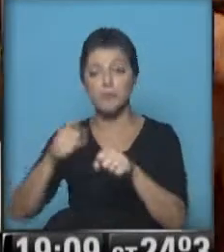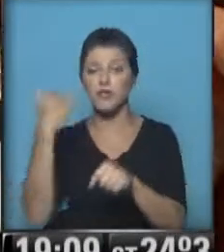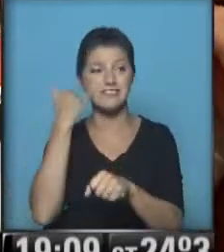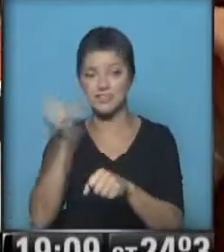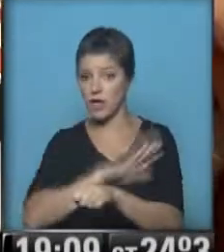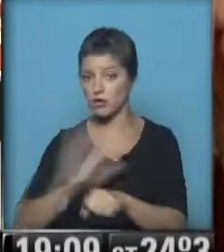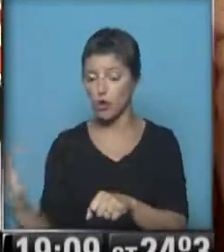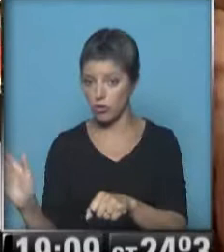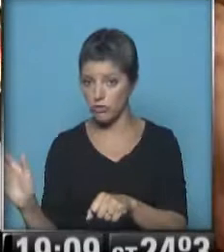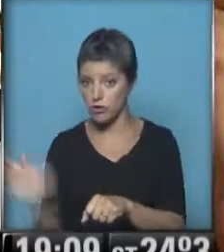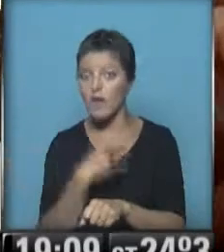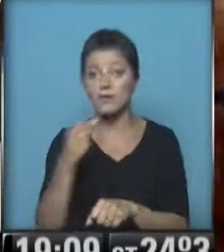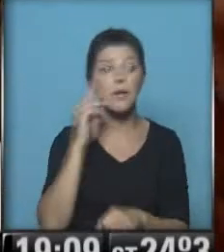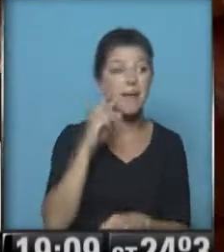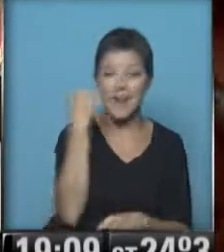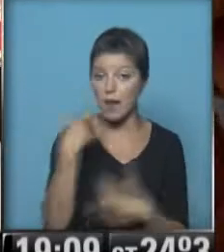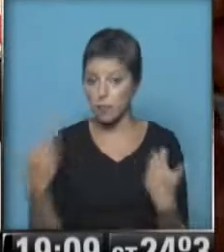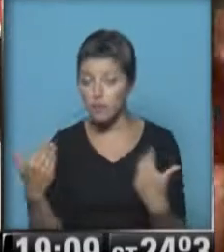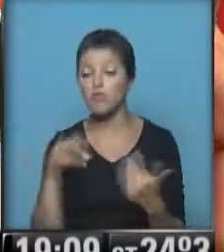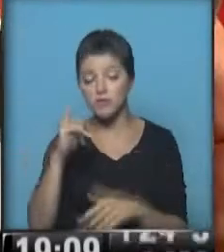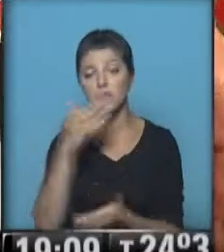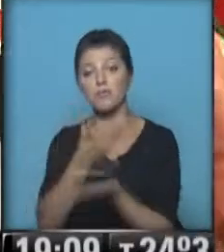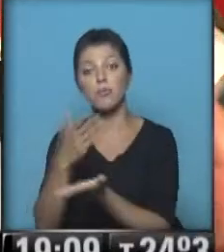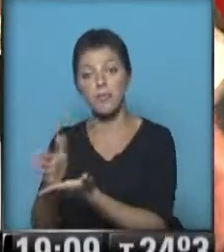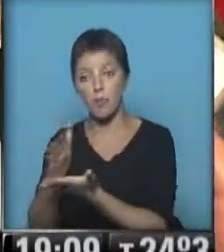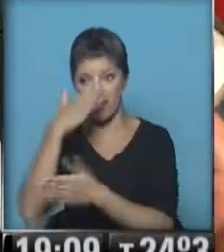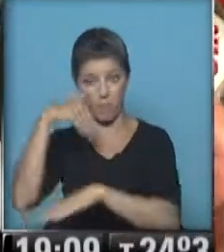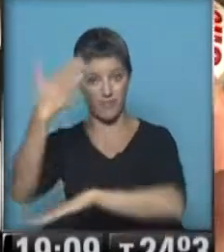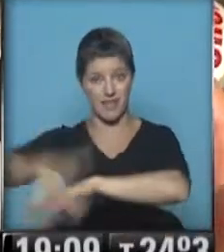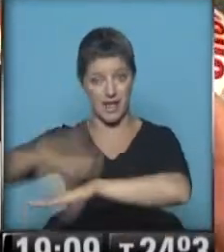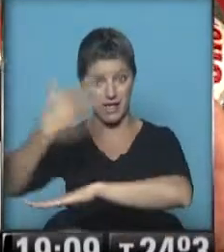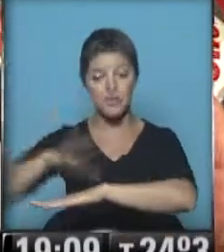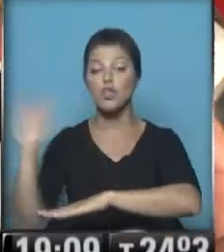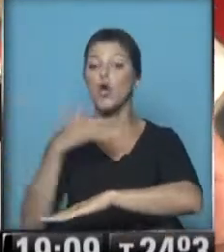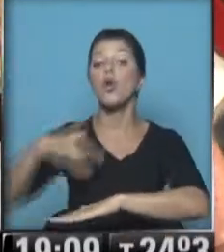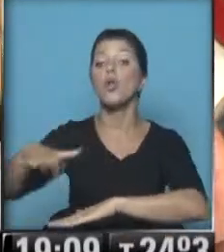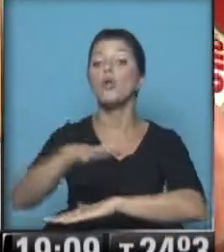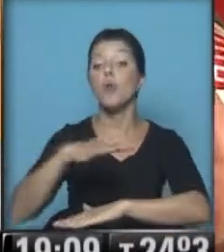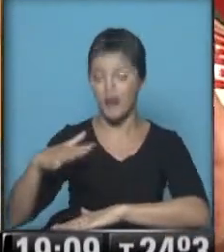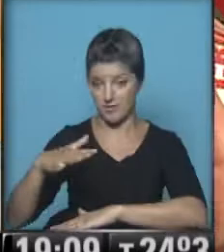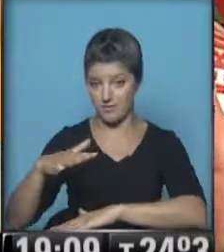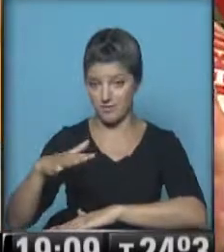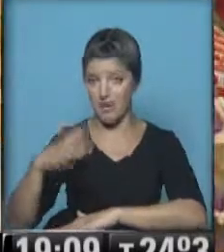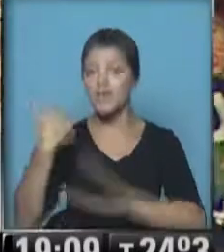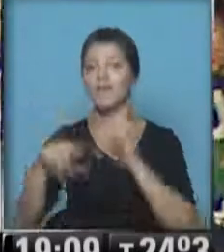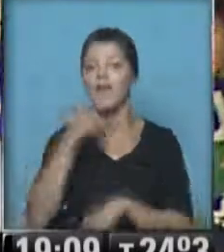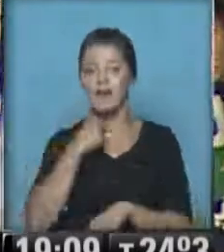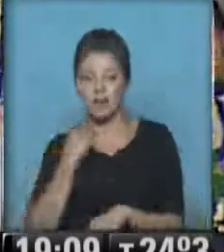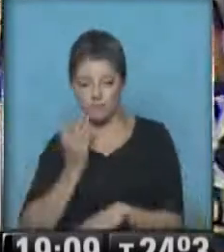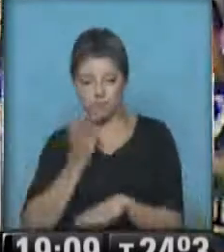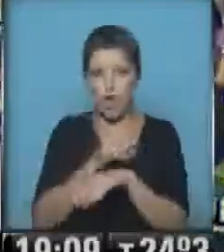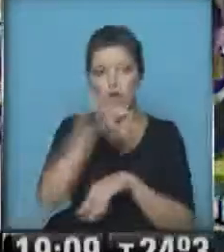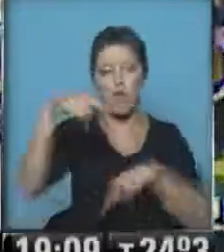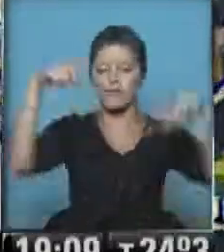también hicieron y lo podemos identificar, hacemos lo mismo. Pero están en la calle, pero están en todos lados. Y van a querer colarse en una cancha de